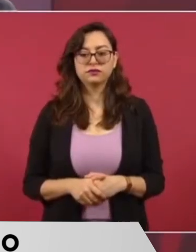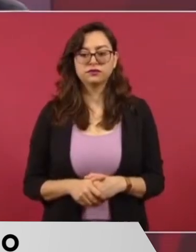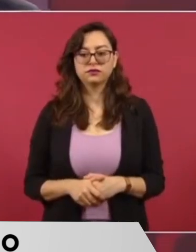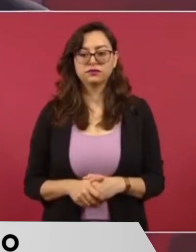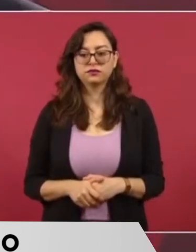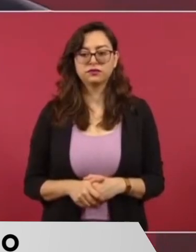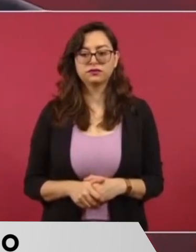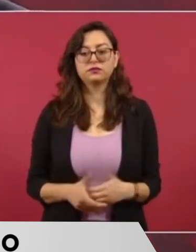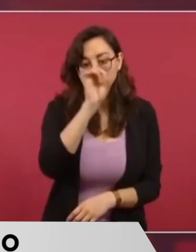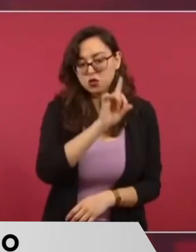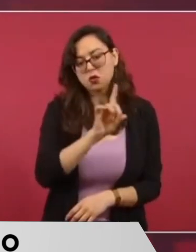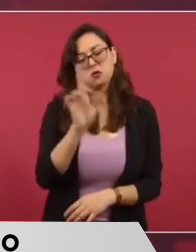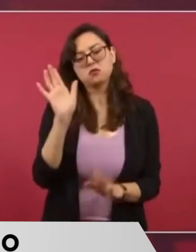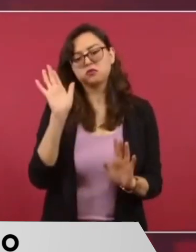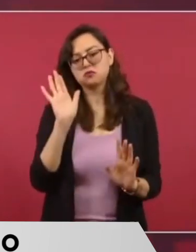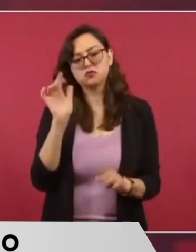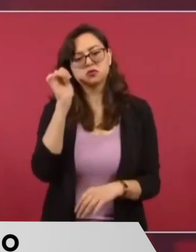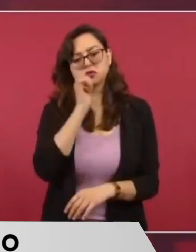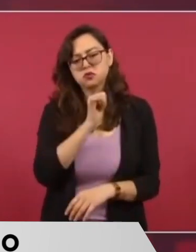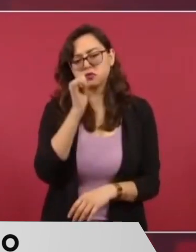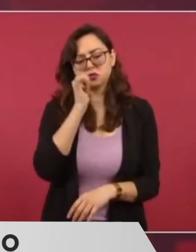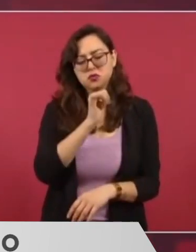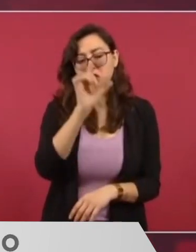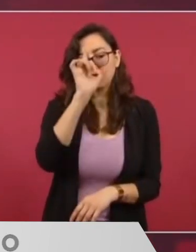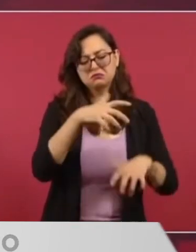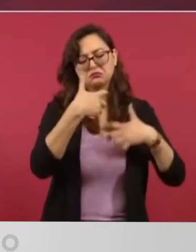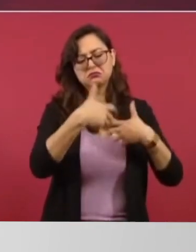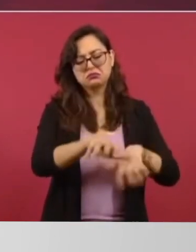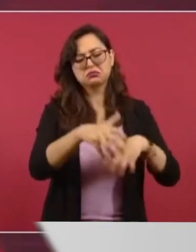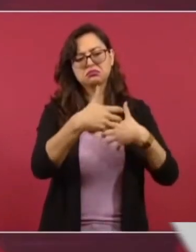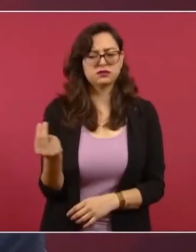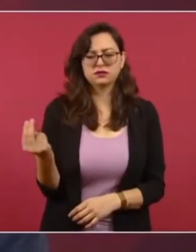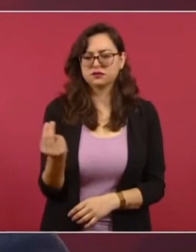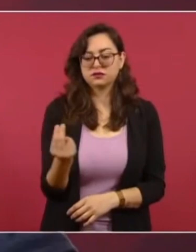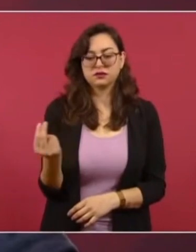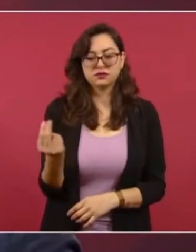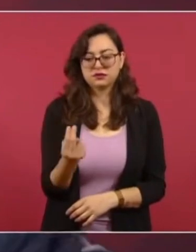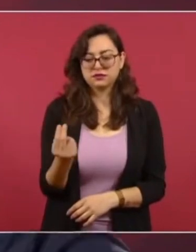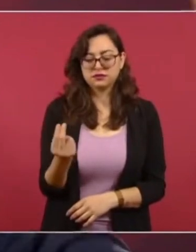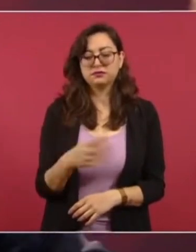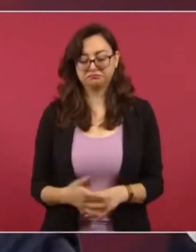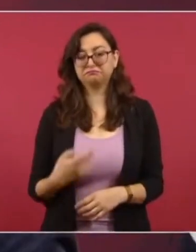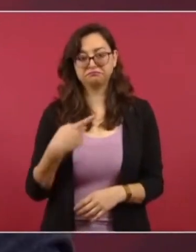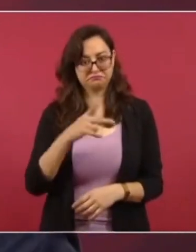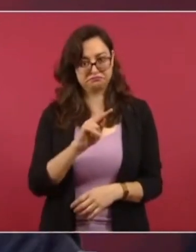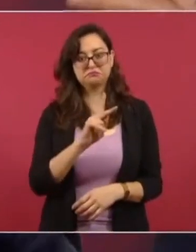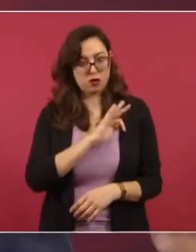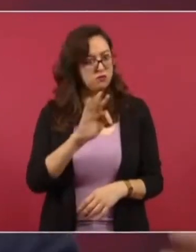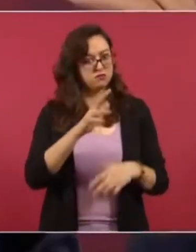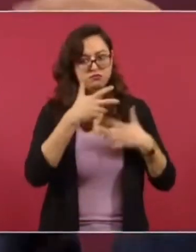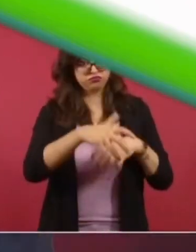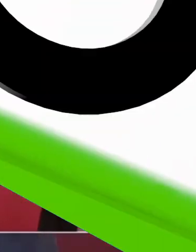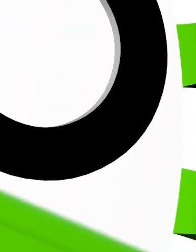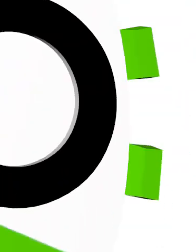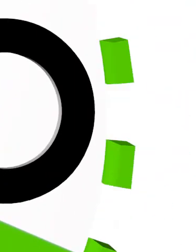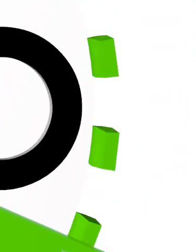Solo recomendar que se actúe de manera pacífica, sin violencia, pero está garantizado en todo el país el